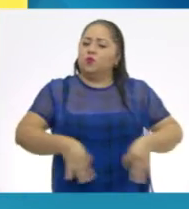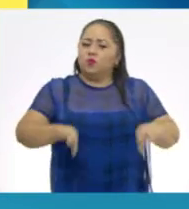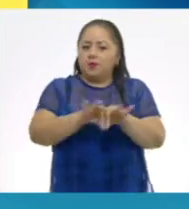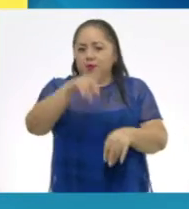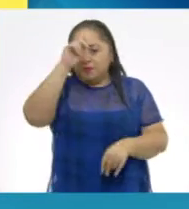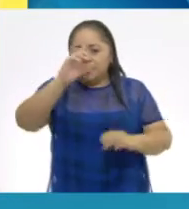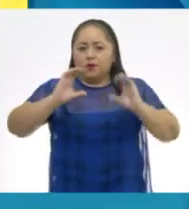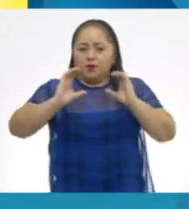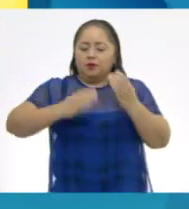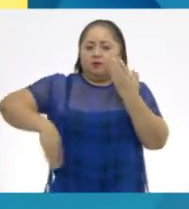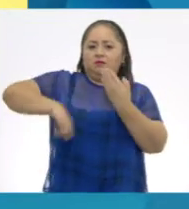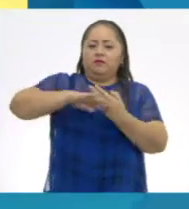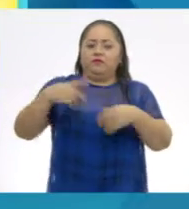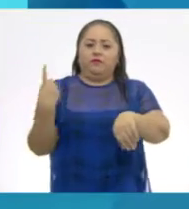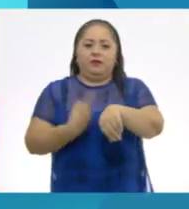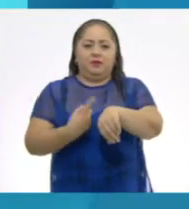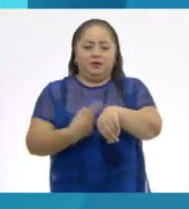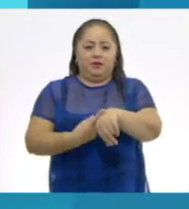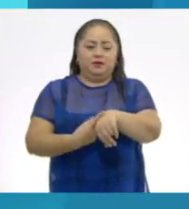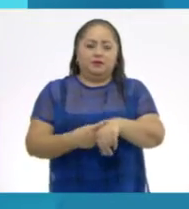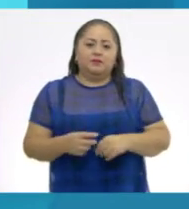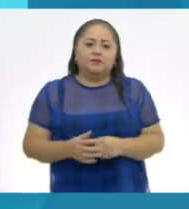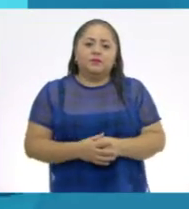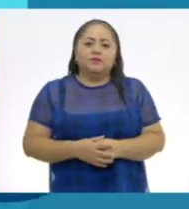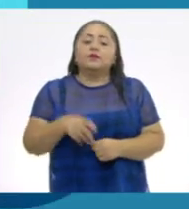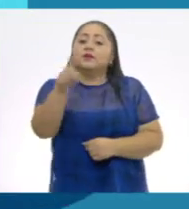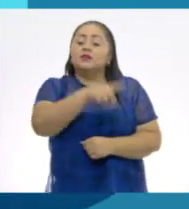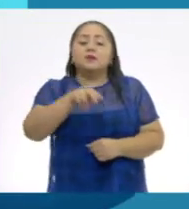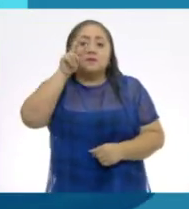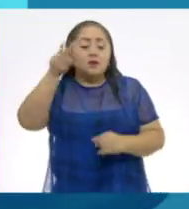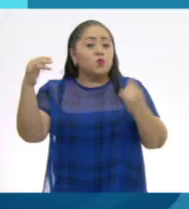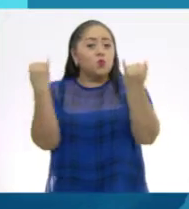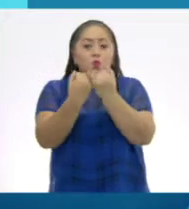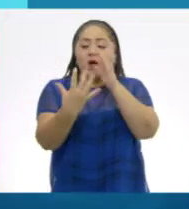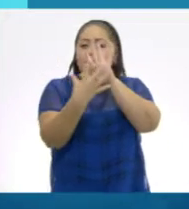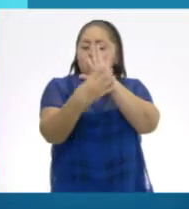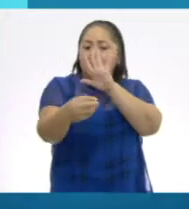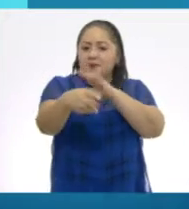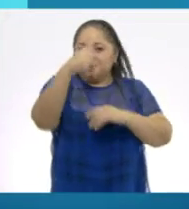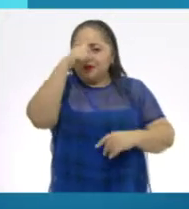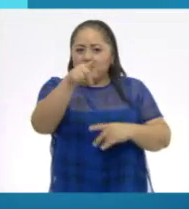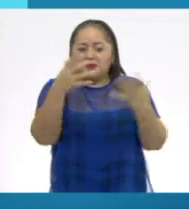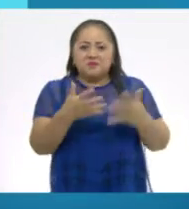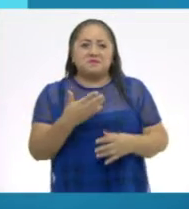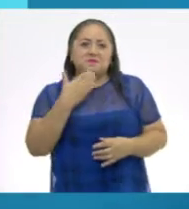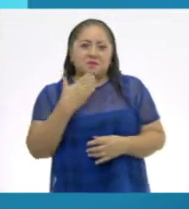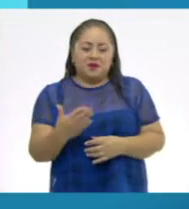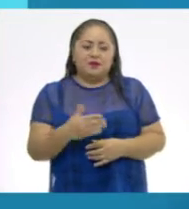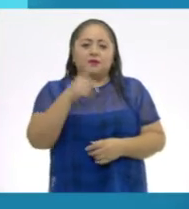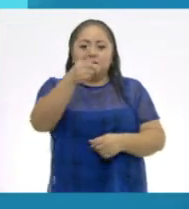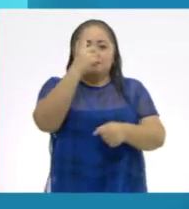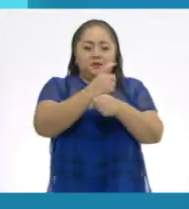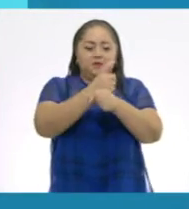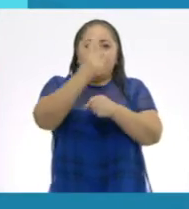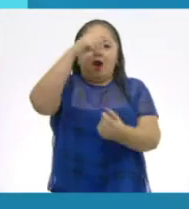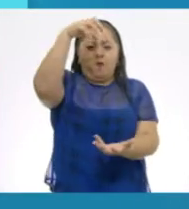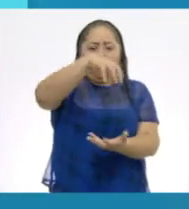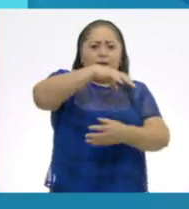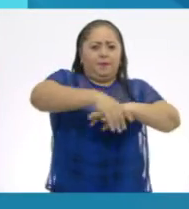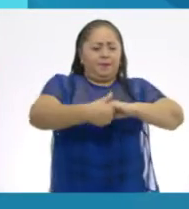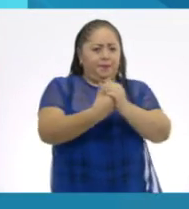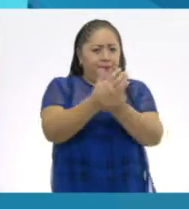importante para prevenir cualquier enfermedad. Sigue estos pasos para hacerlo correctamente. Moja tus